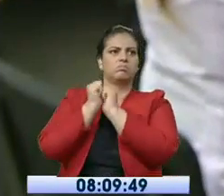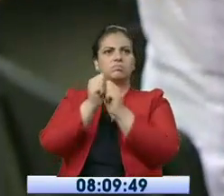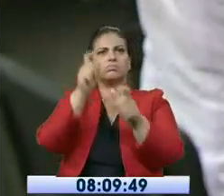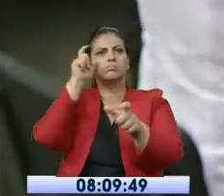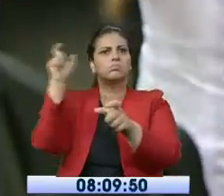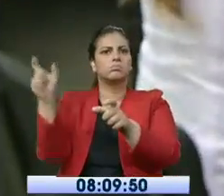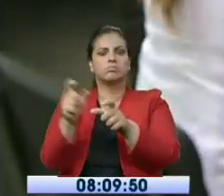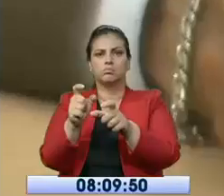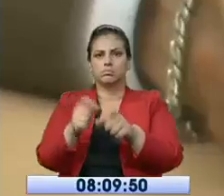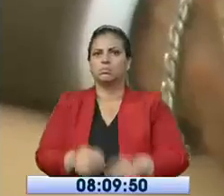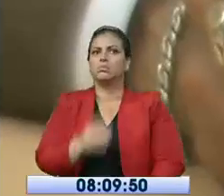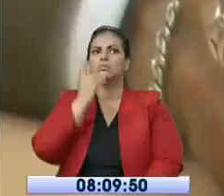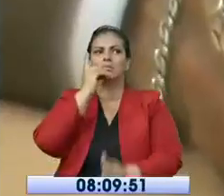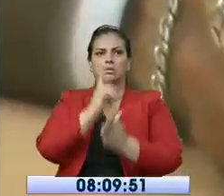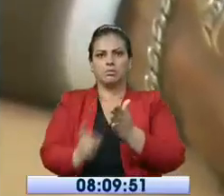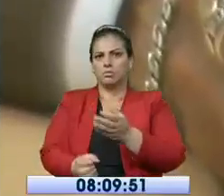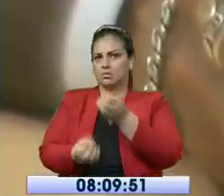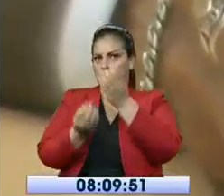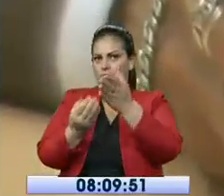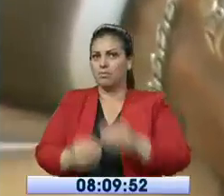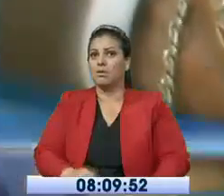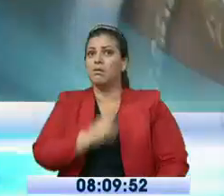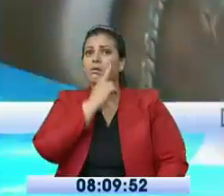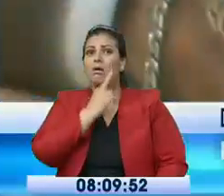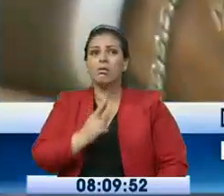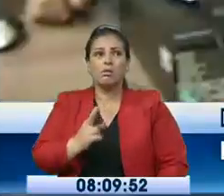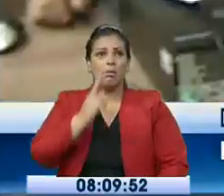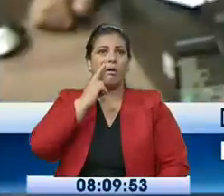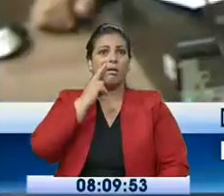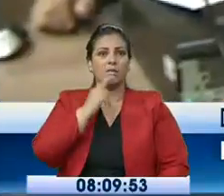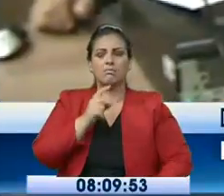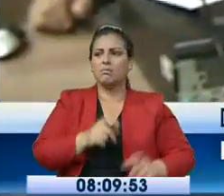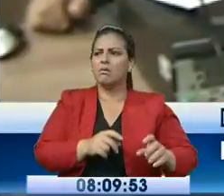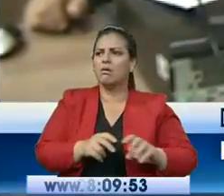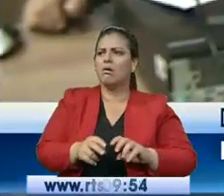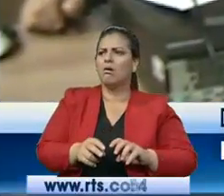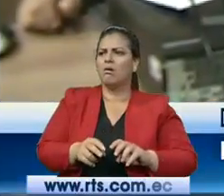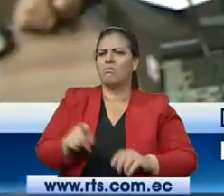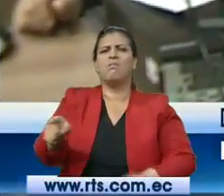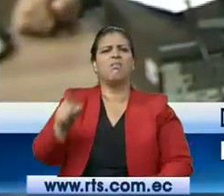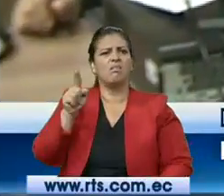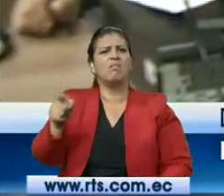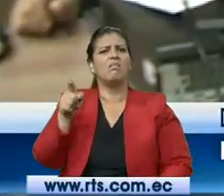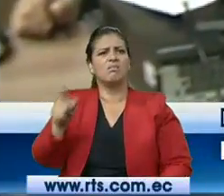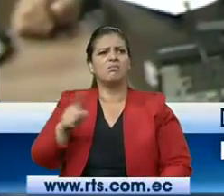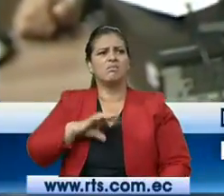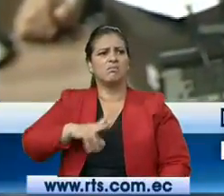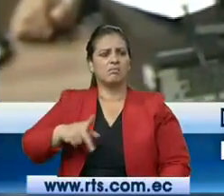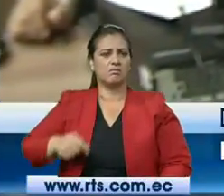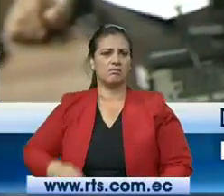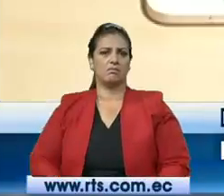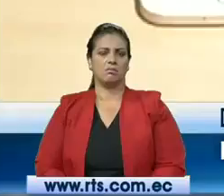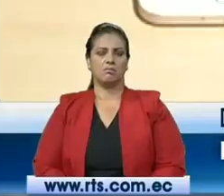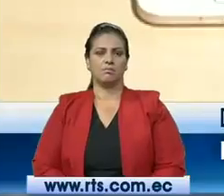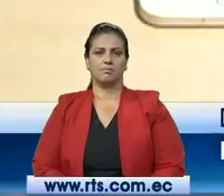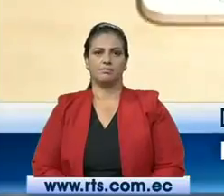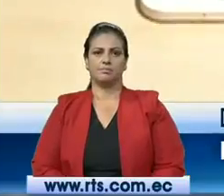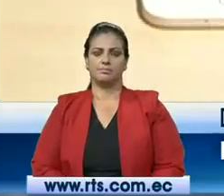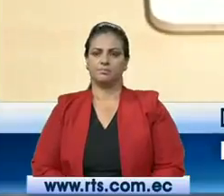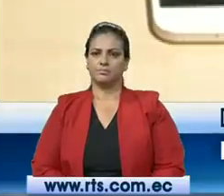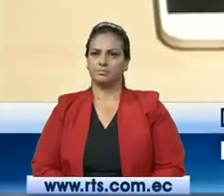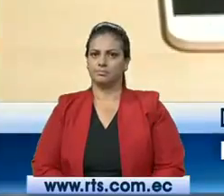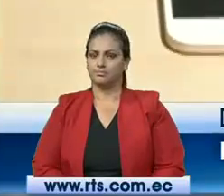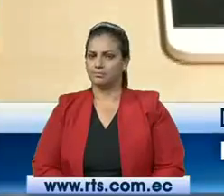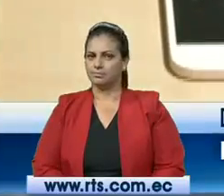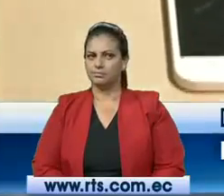de un restaurante, los cuales aseguraron que fueron víctimas de Lampa. Del frente que hay un chifa para comer algo. Segundo